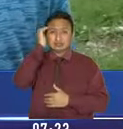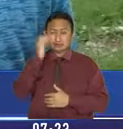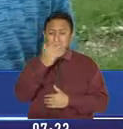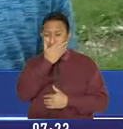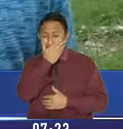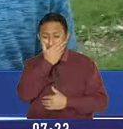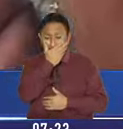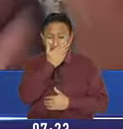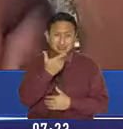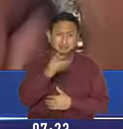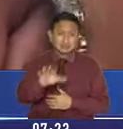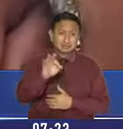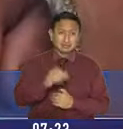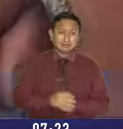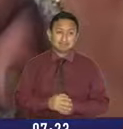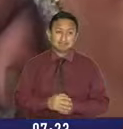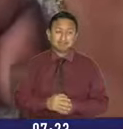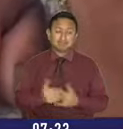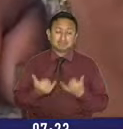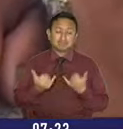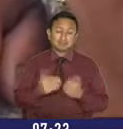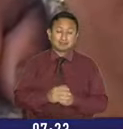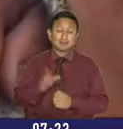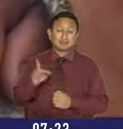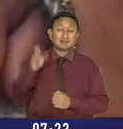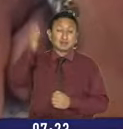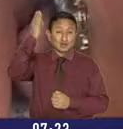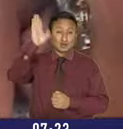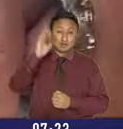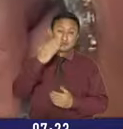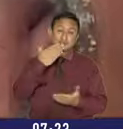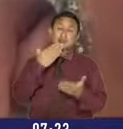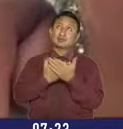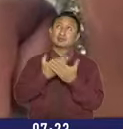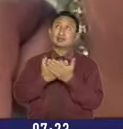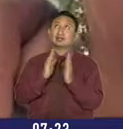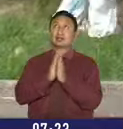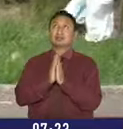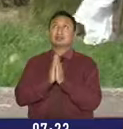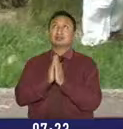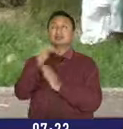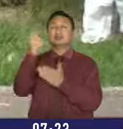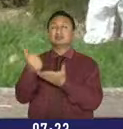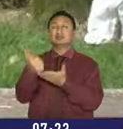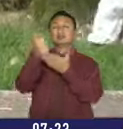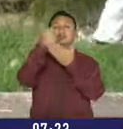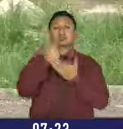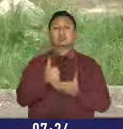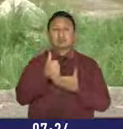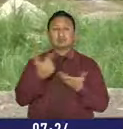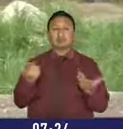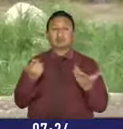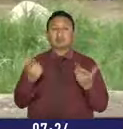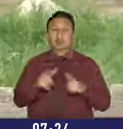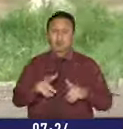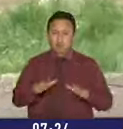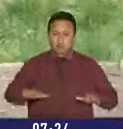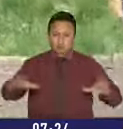a mi Padre Celestial del Cielo, que ellos nos dieron una señal en donde poder encontrarle a mi hijo para